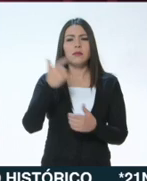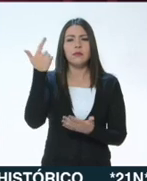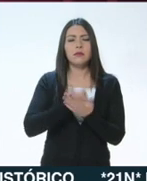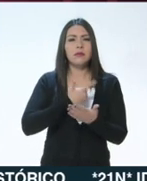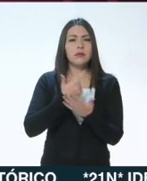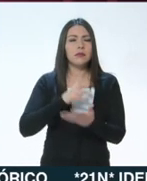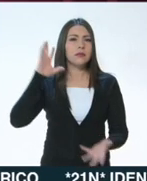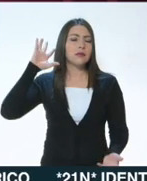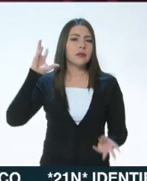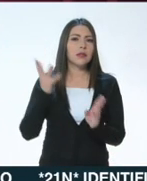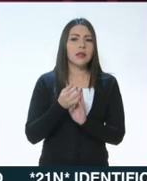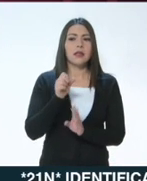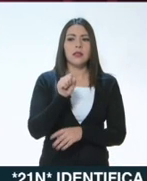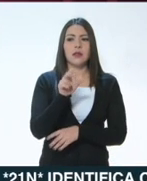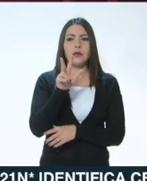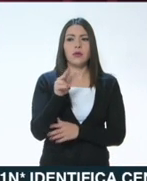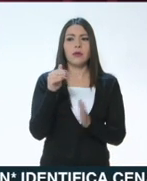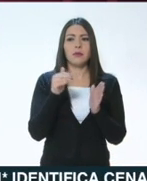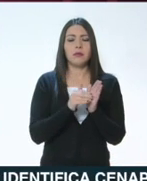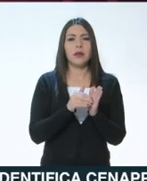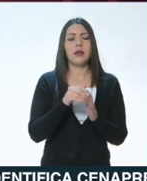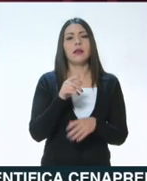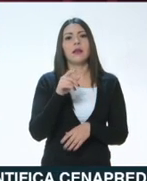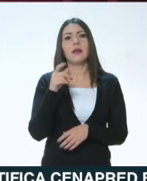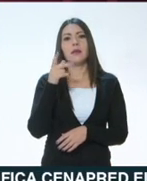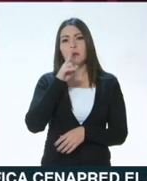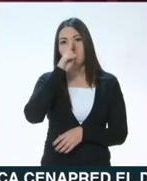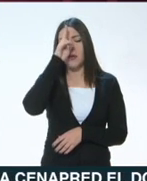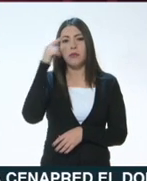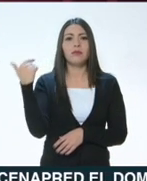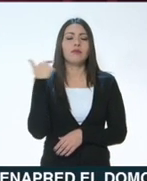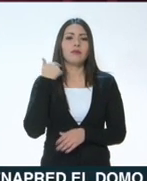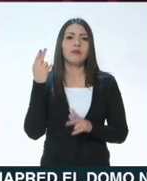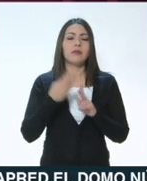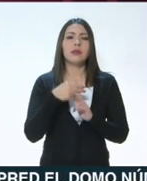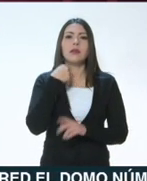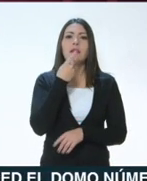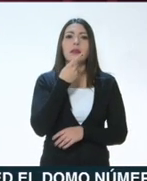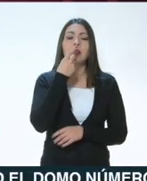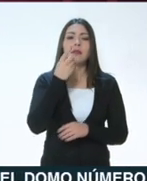8,065 homicidios violentos, lo que representa 35% de la incidencia nacional.